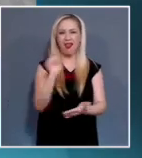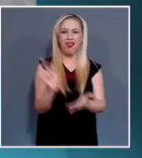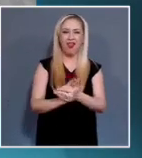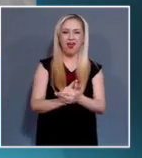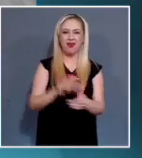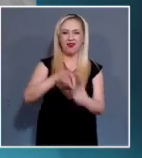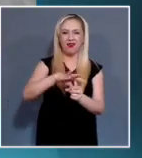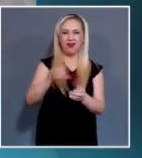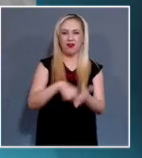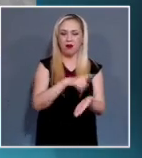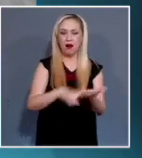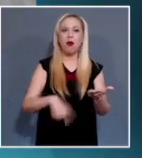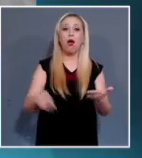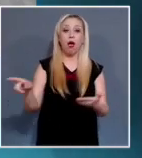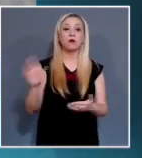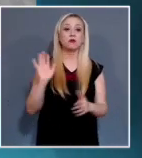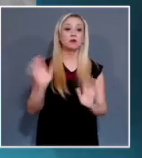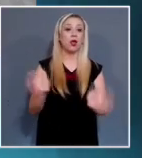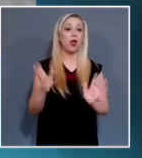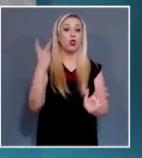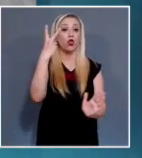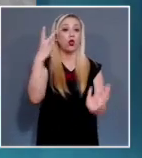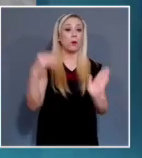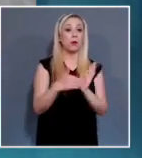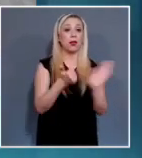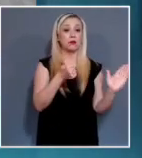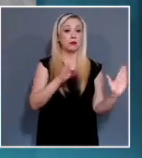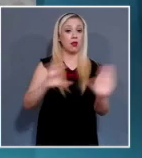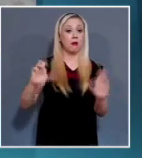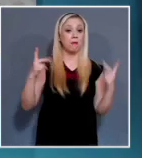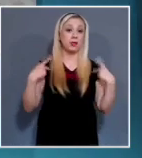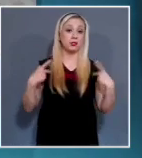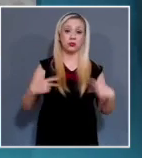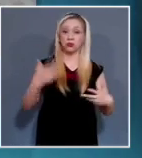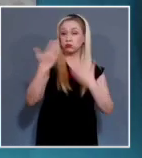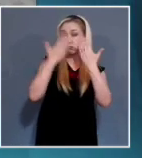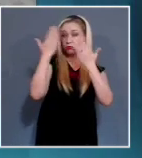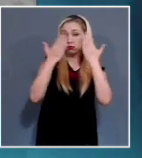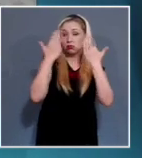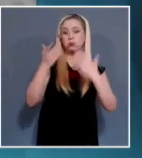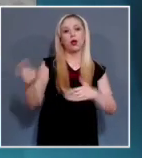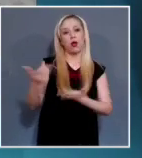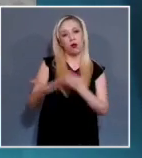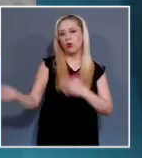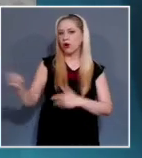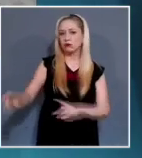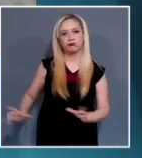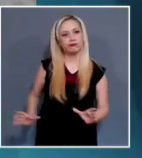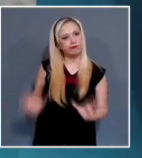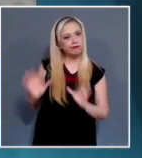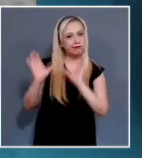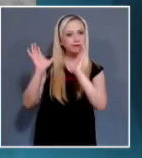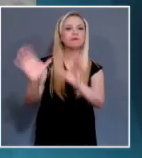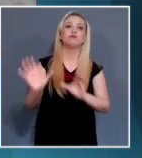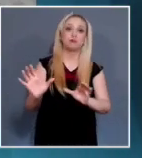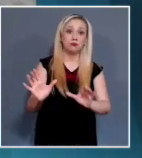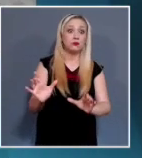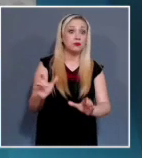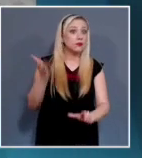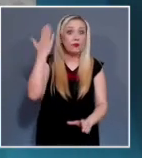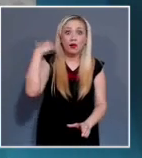que han egresado más de 2.600 personas. Me parece que este esfuerzo es un esfuerzo de verdad histórico. En